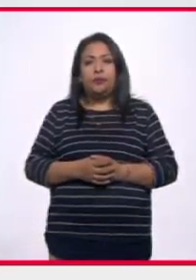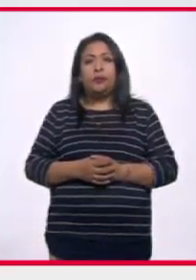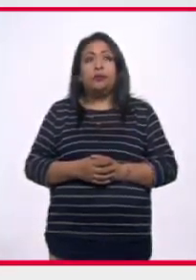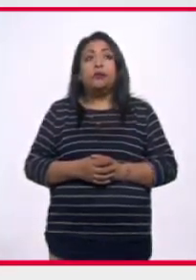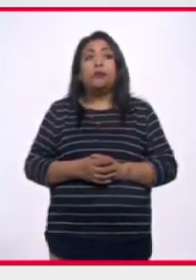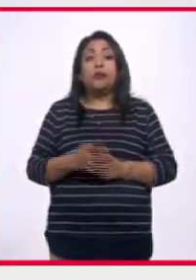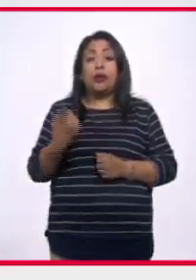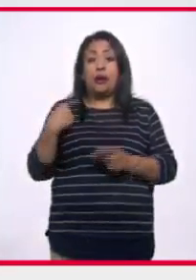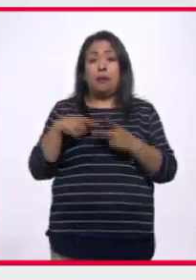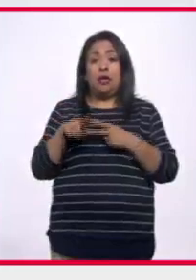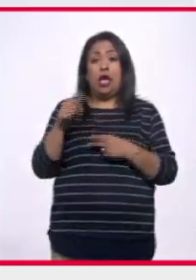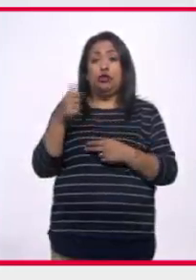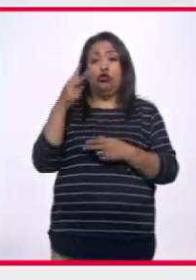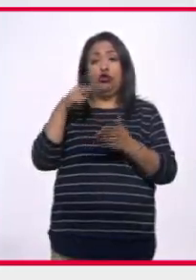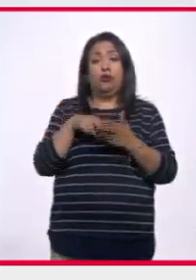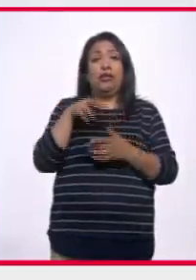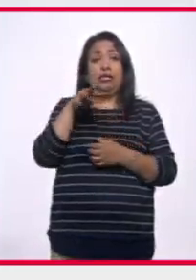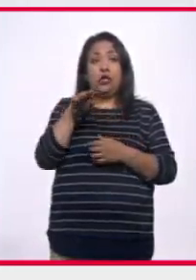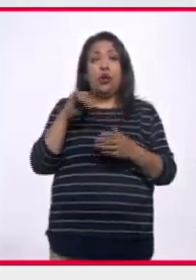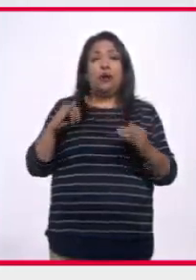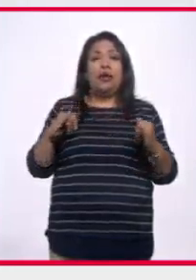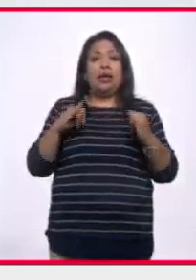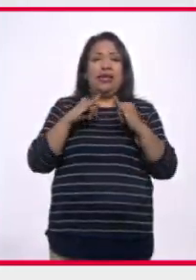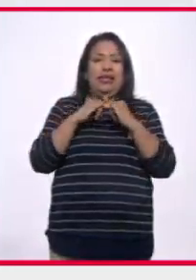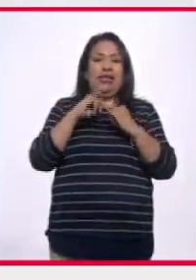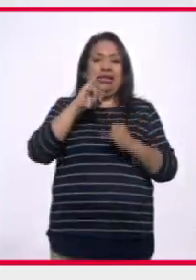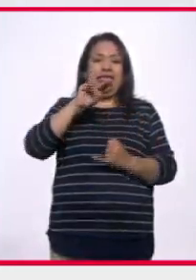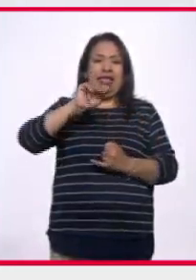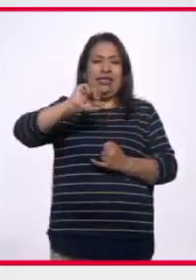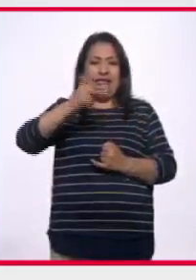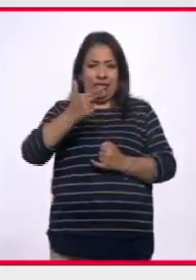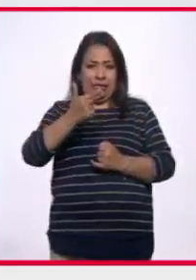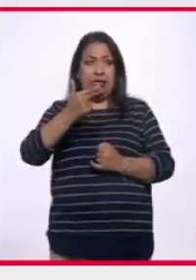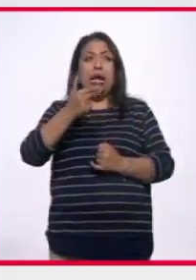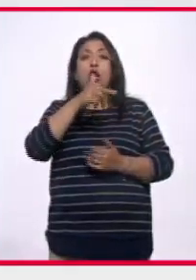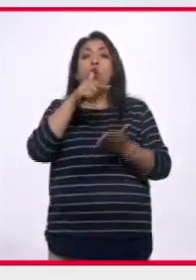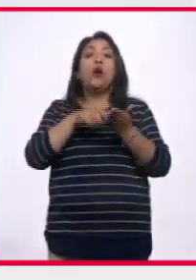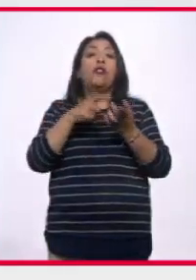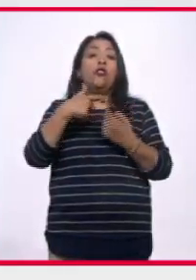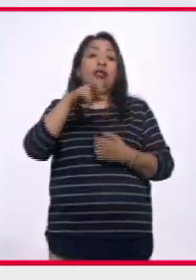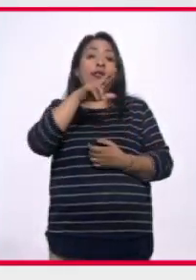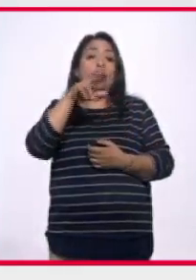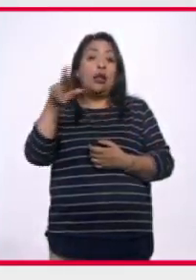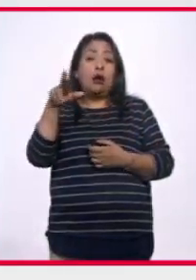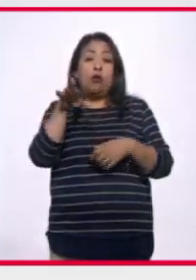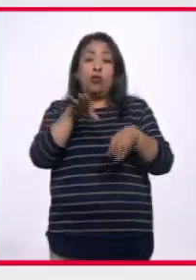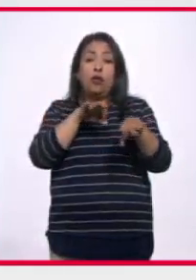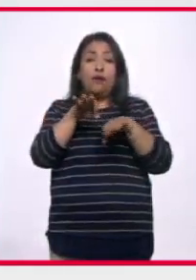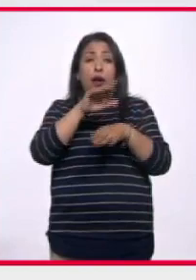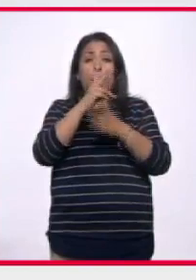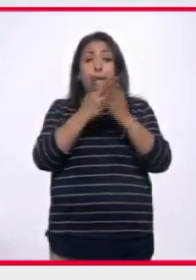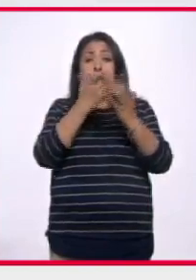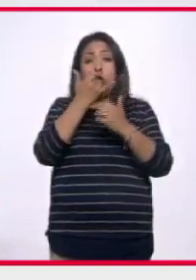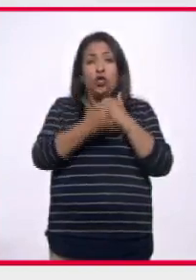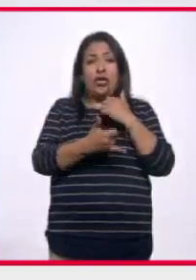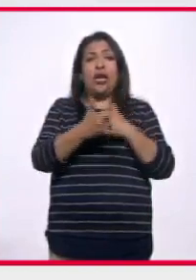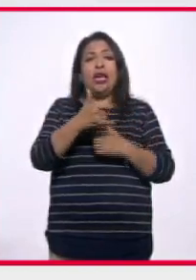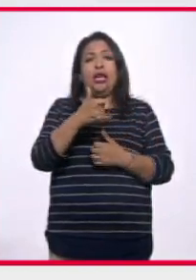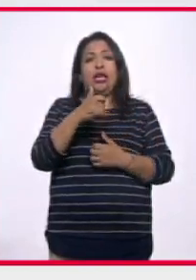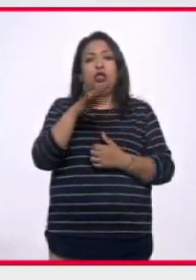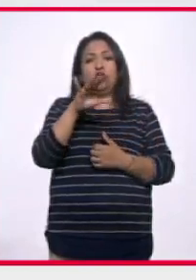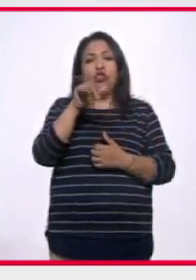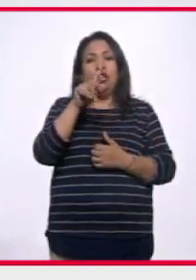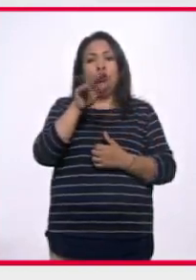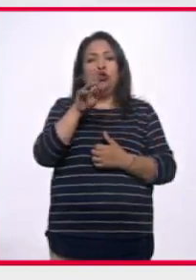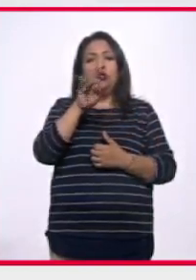desde agosto del 2019 el instituto nacional de antropología e historia en quintana roo ha trabajado en el proyecto cenotes urbanos